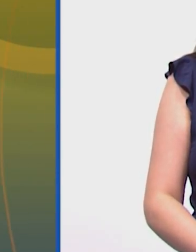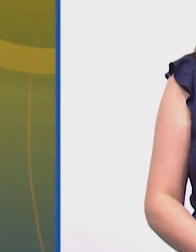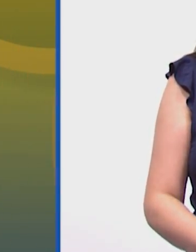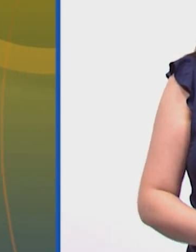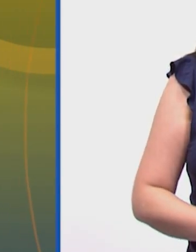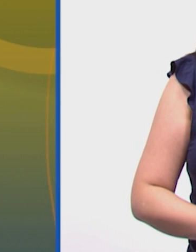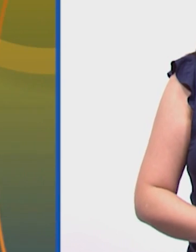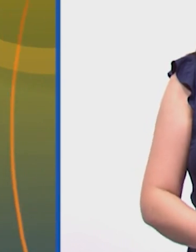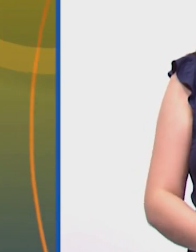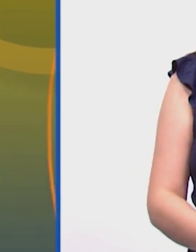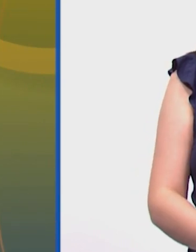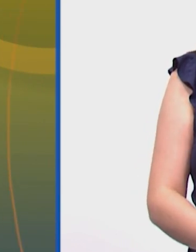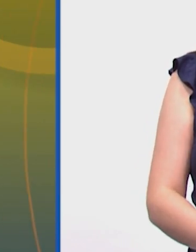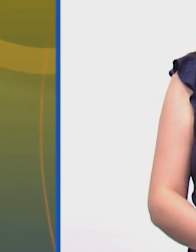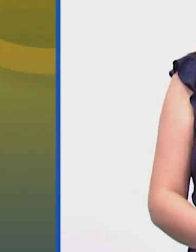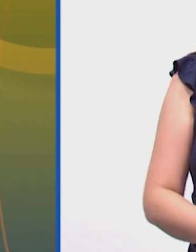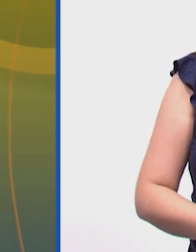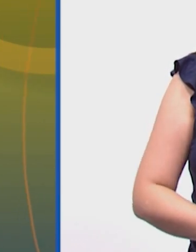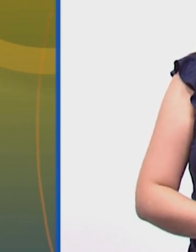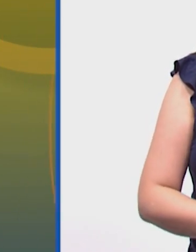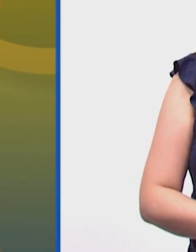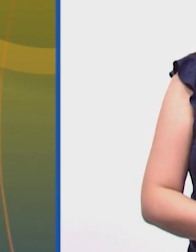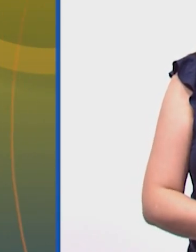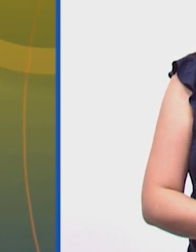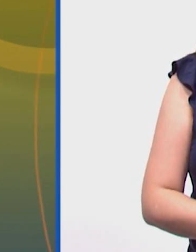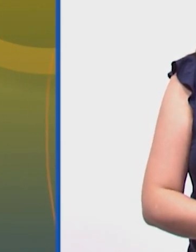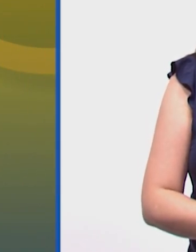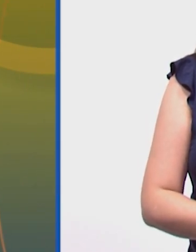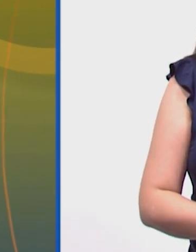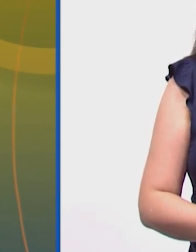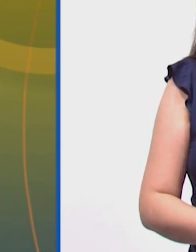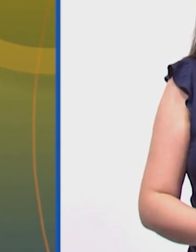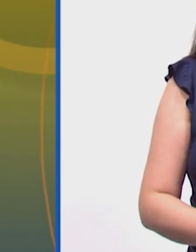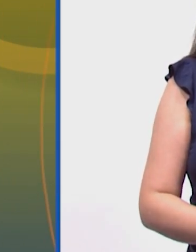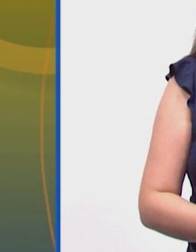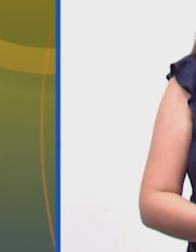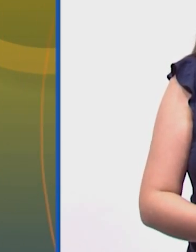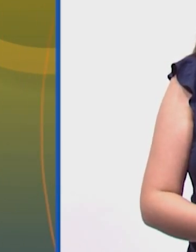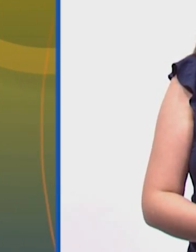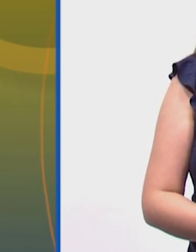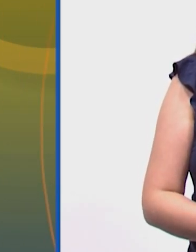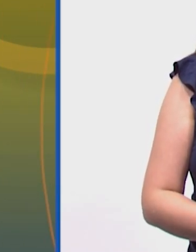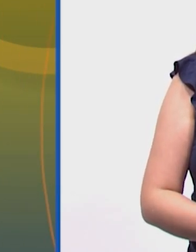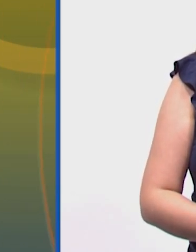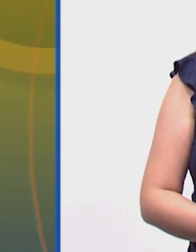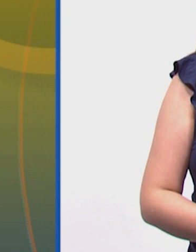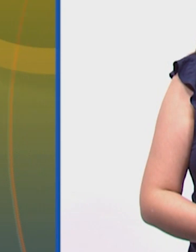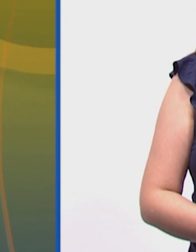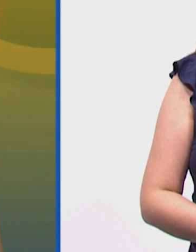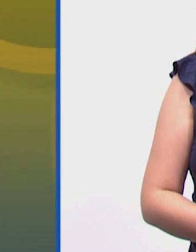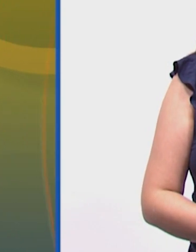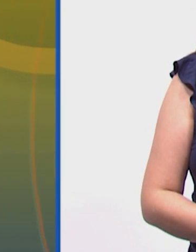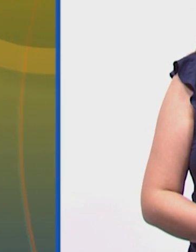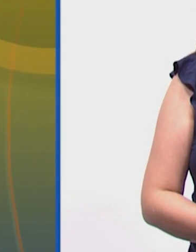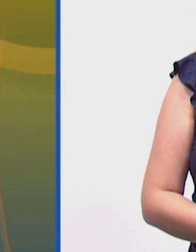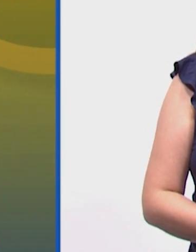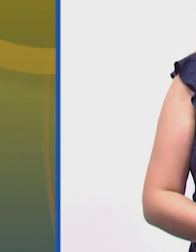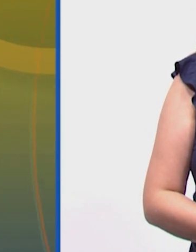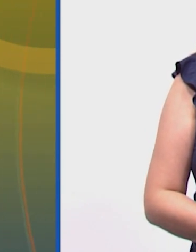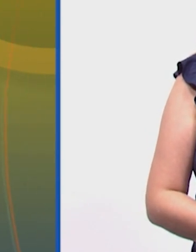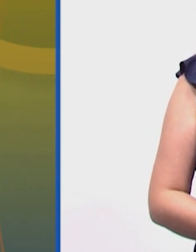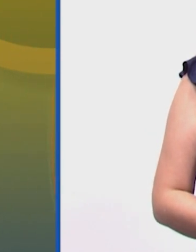2,7. Este año, en La Libertad, la economía medida por el PBI